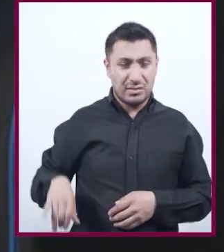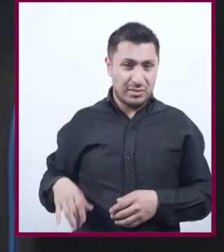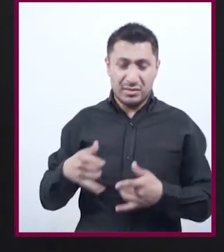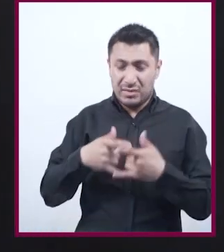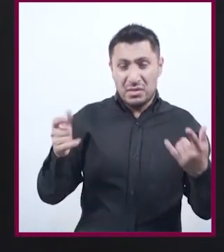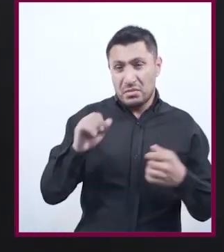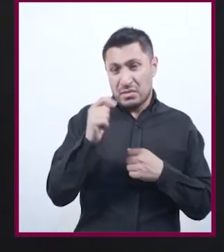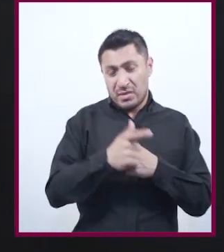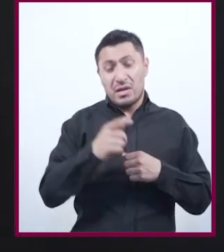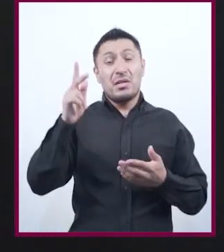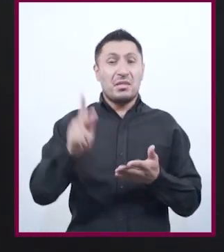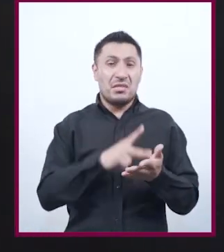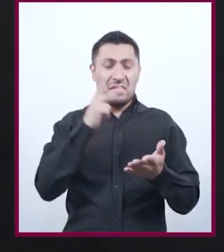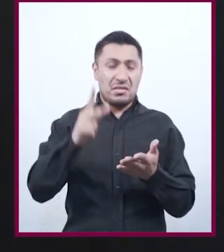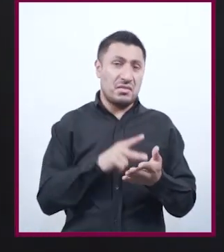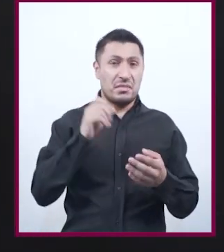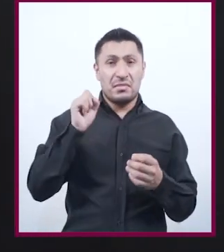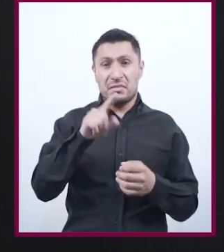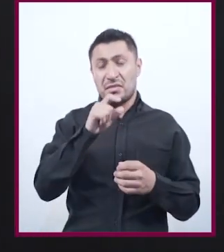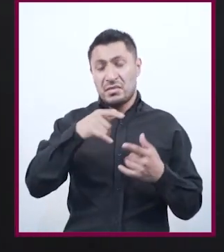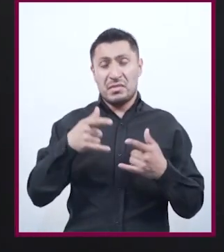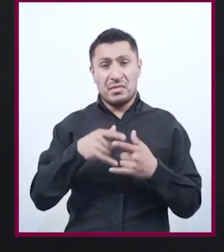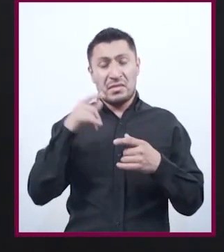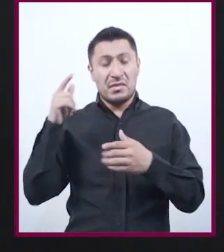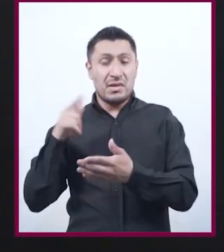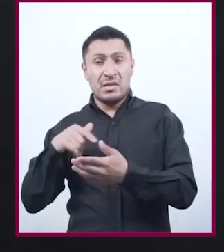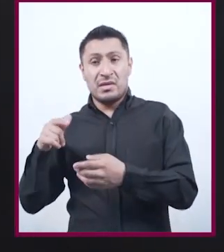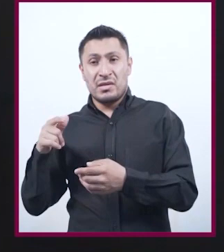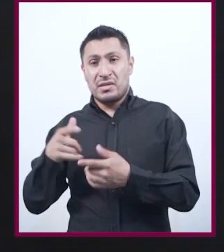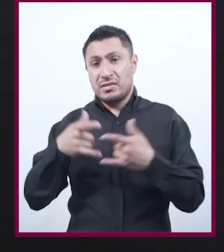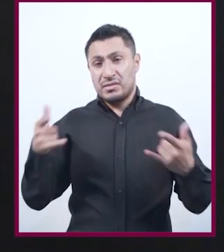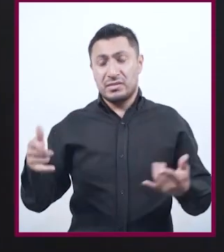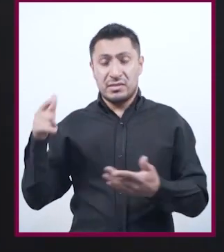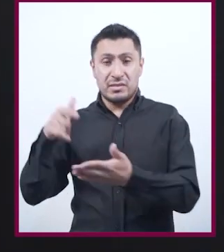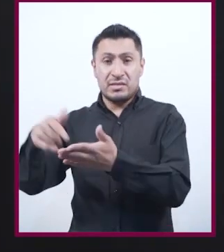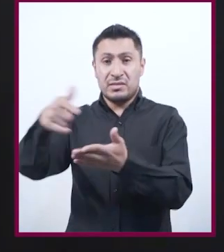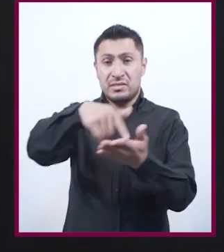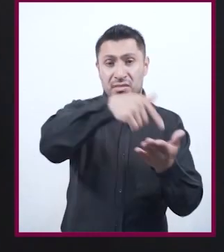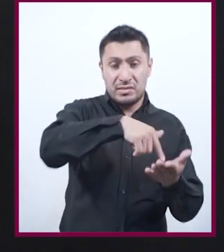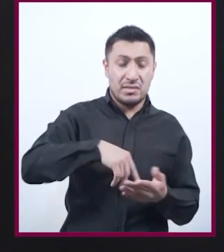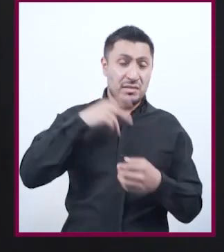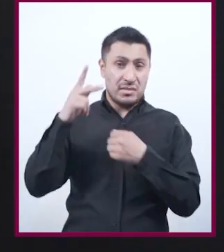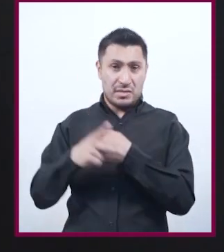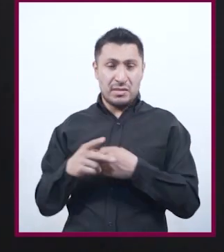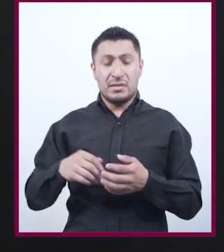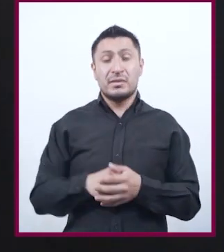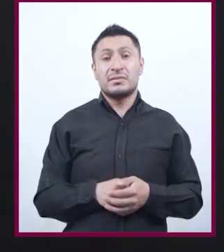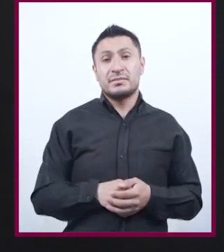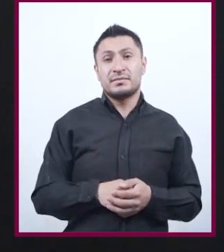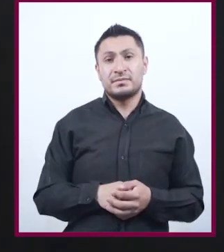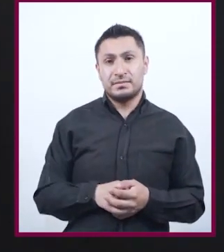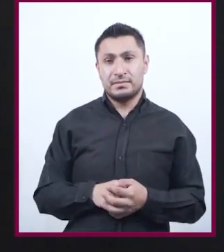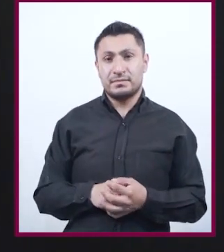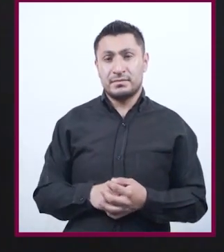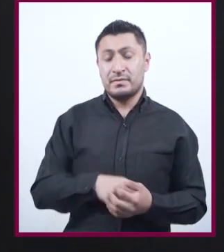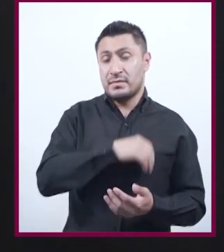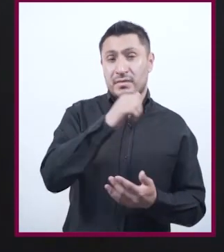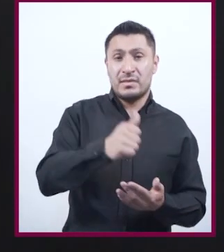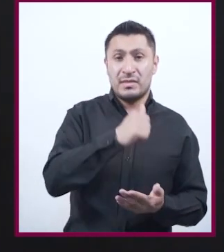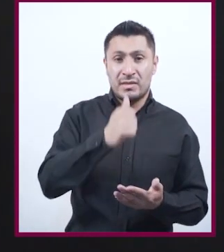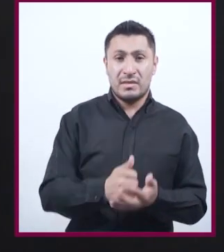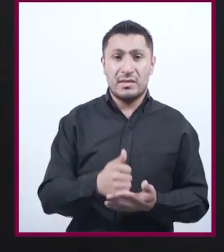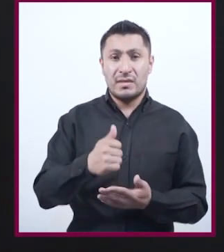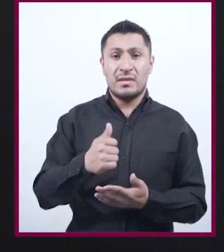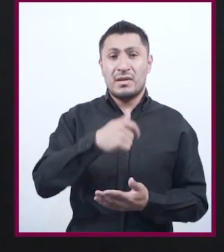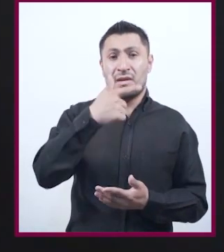a algo, pues se repite en varias partes del país. Por ejemplo, en Tepetlauztoc, con la imagen de San Sebastián. O en